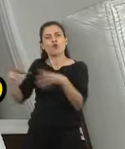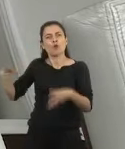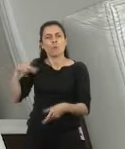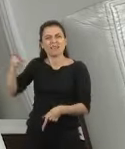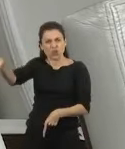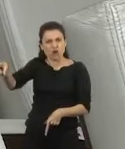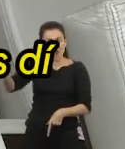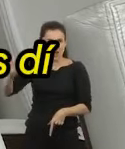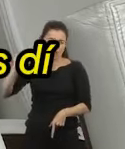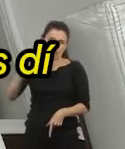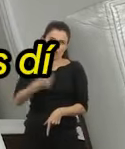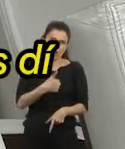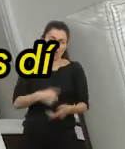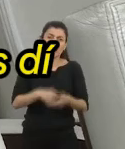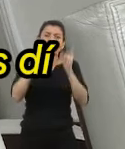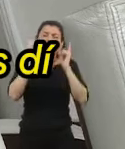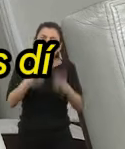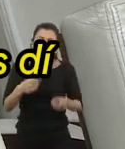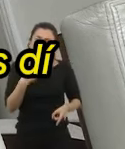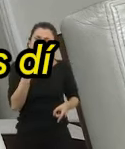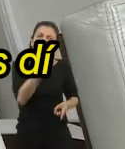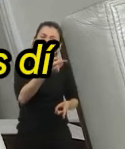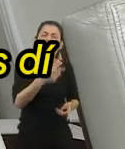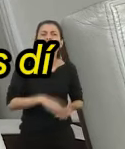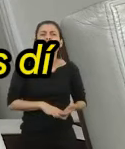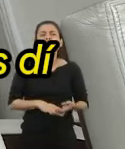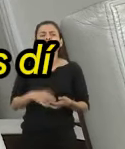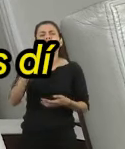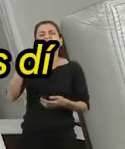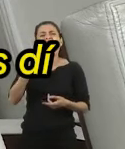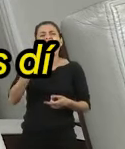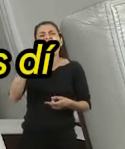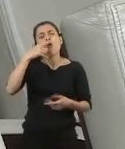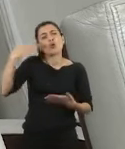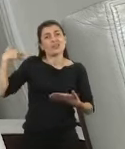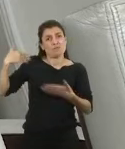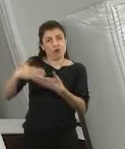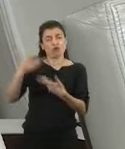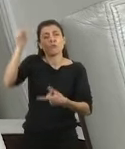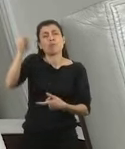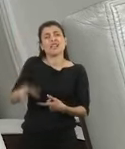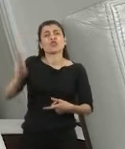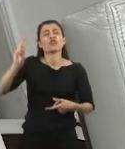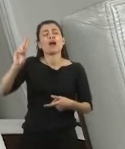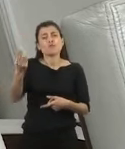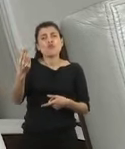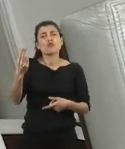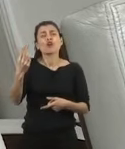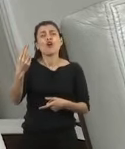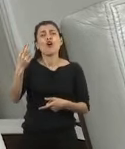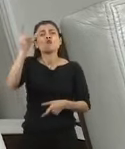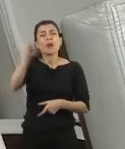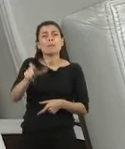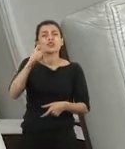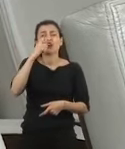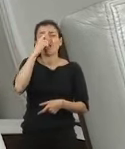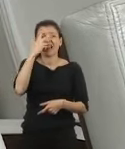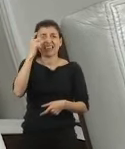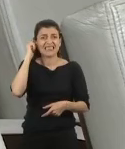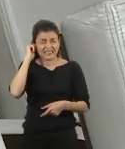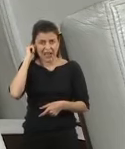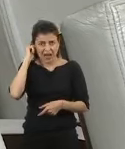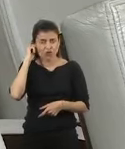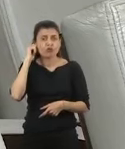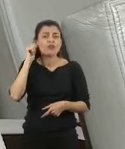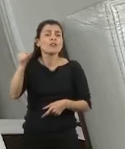te pregunto falleció una persona en los últimos días un pibe de 23 años al que le estaban